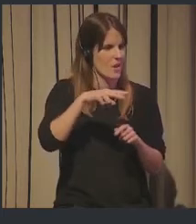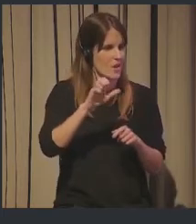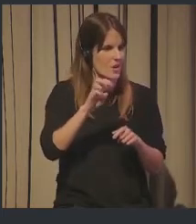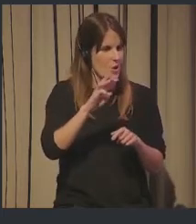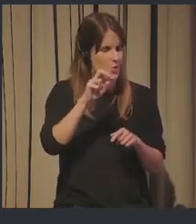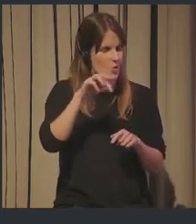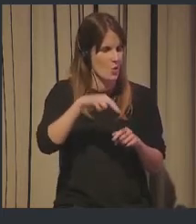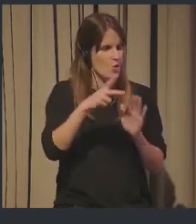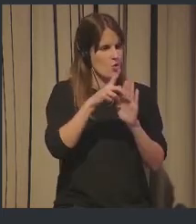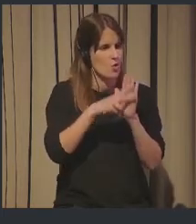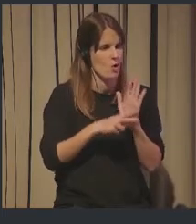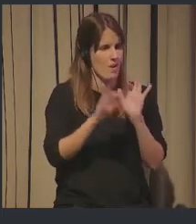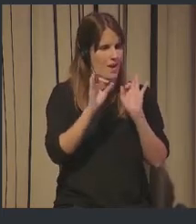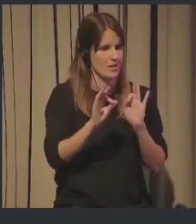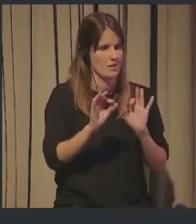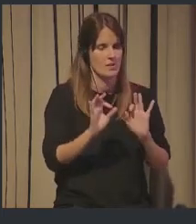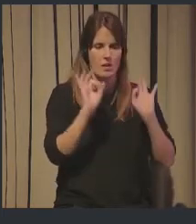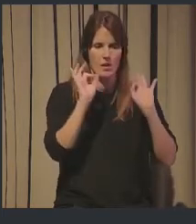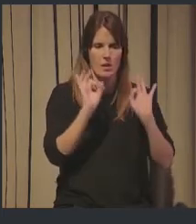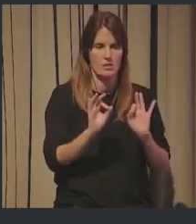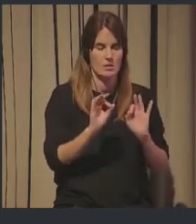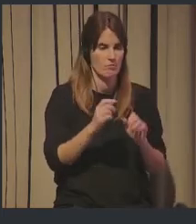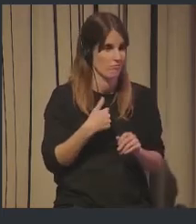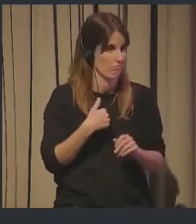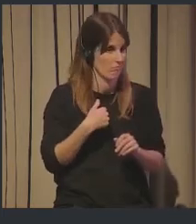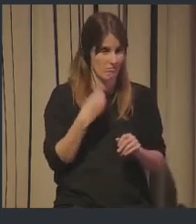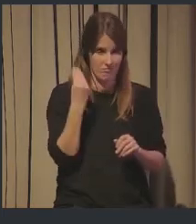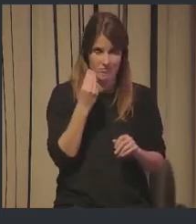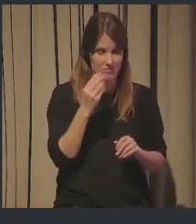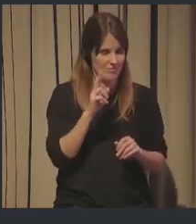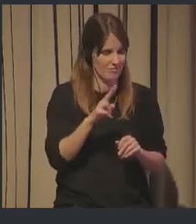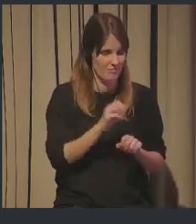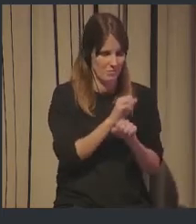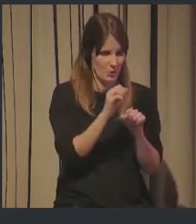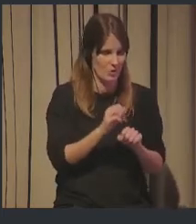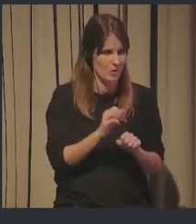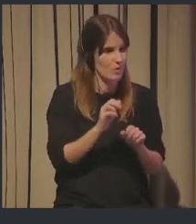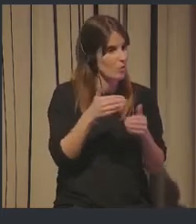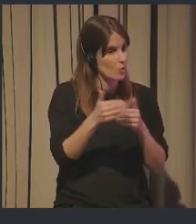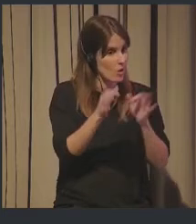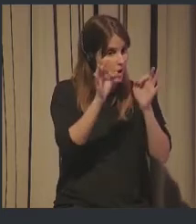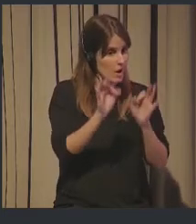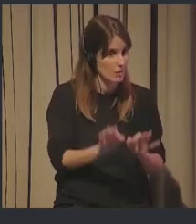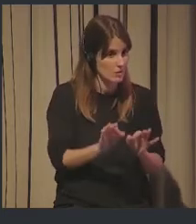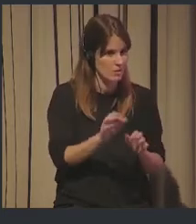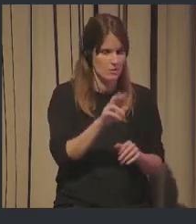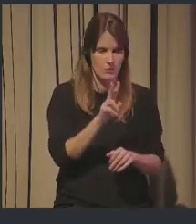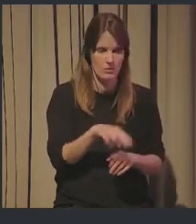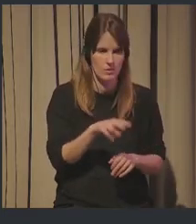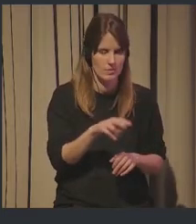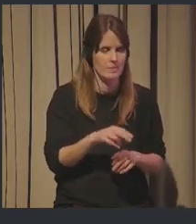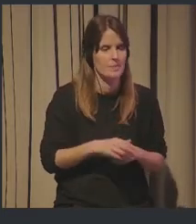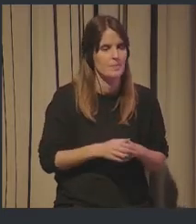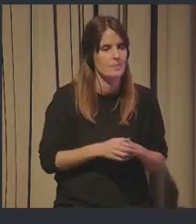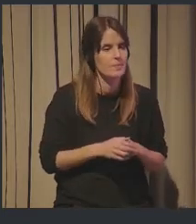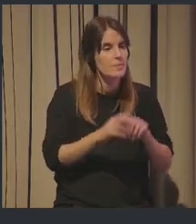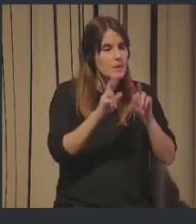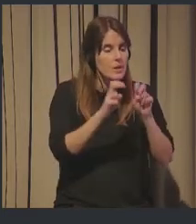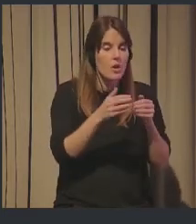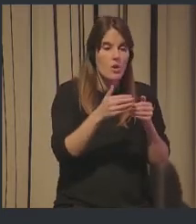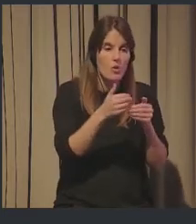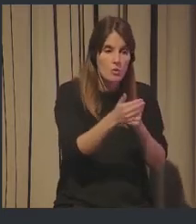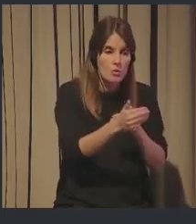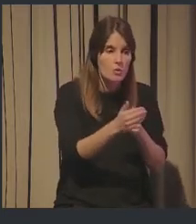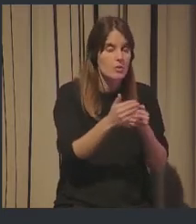podemos seguir adelante. Pero eso no va a pasar. Yo no creo que va a pasar. Vamos. ¿Dónde hemos aprendido sobre el futuro en la clase